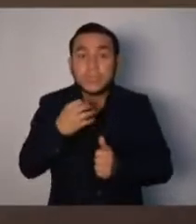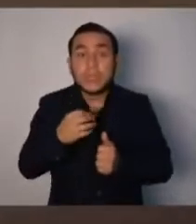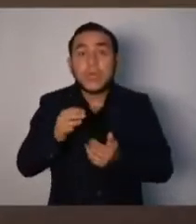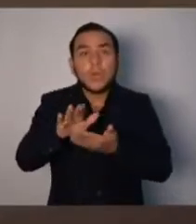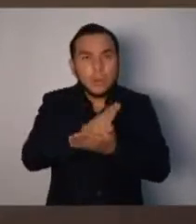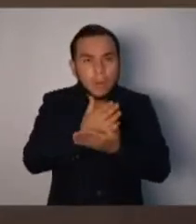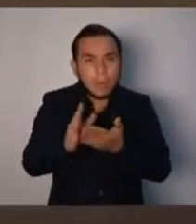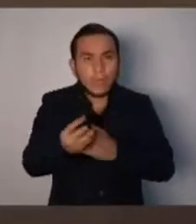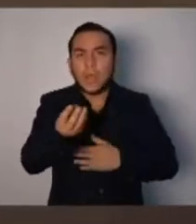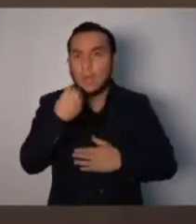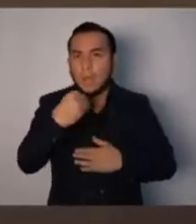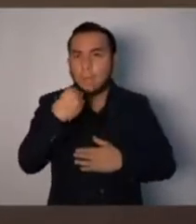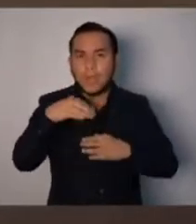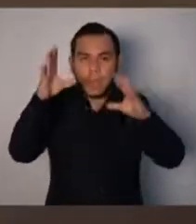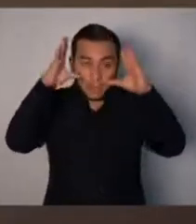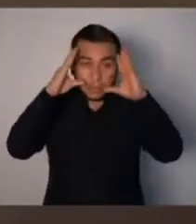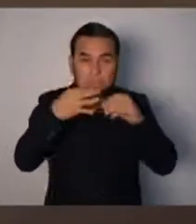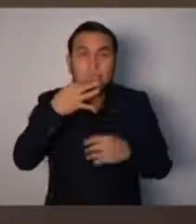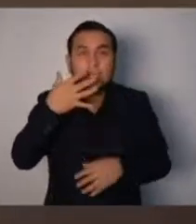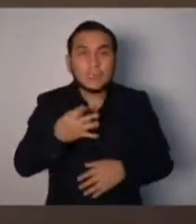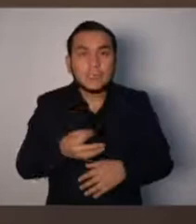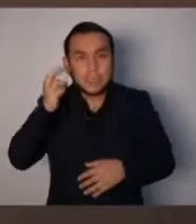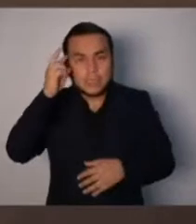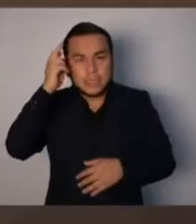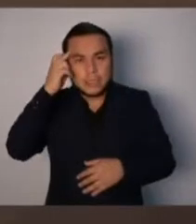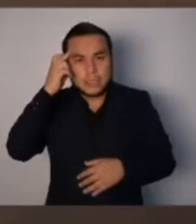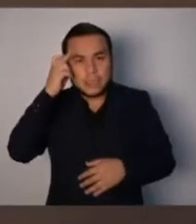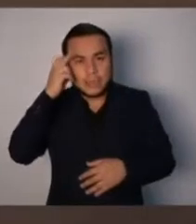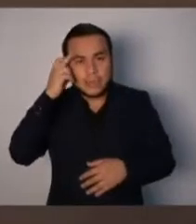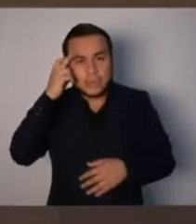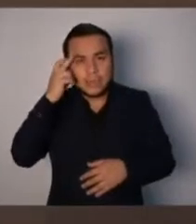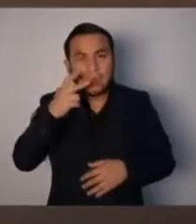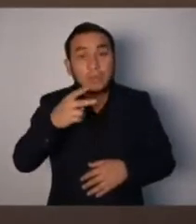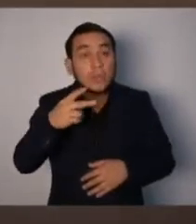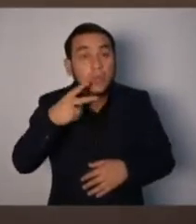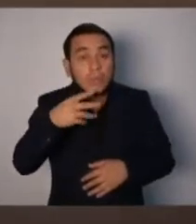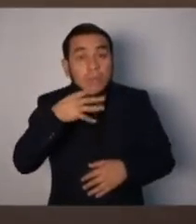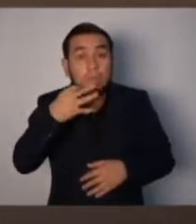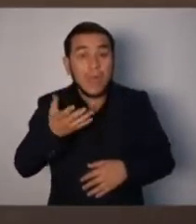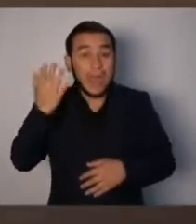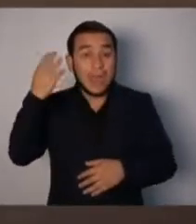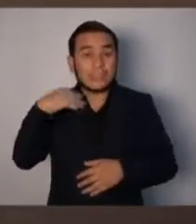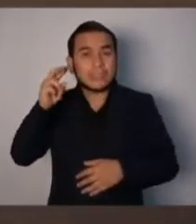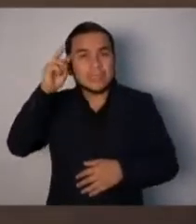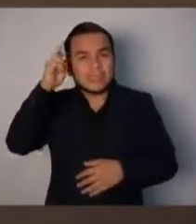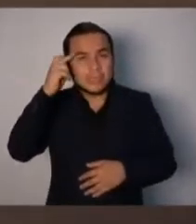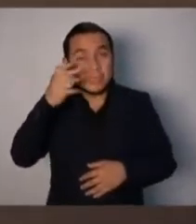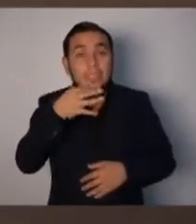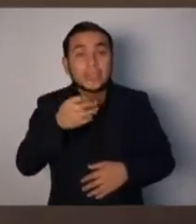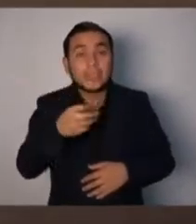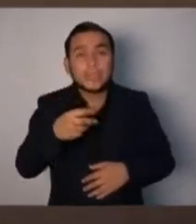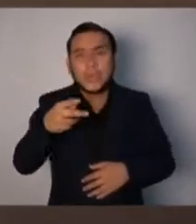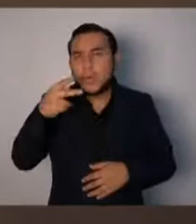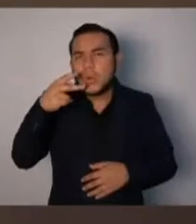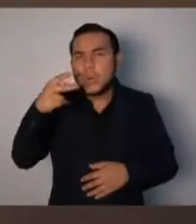una noche el que decía en cantar un cigarrillo un cigarrillo era oro puro en ese tiempo y le decían y agarraba el cigarrillo y los